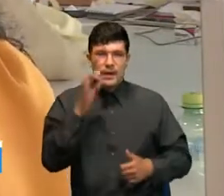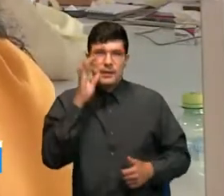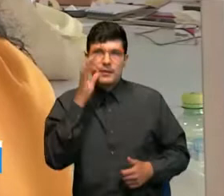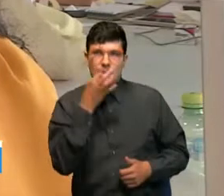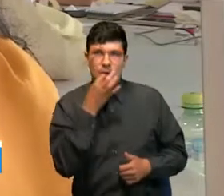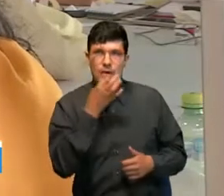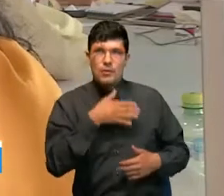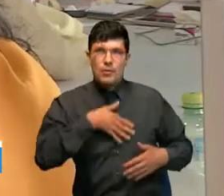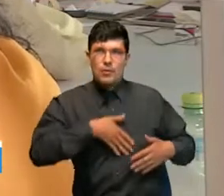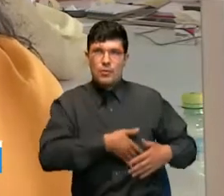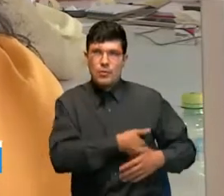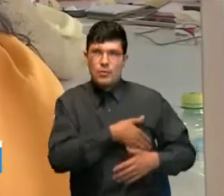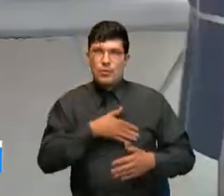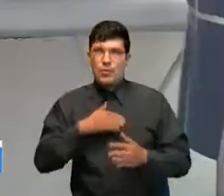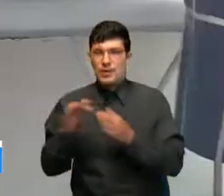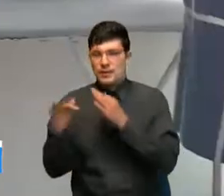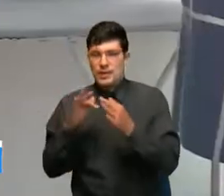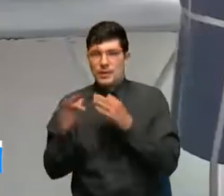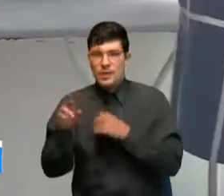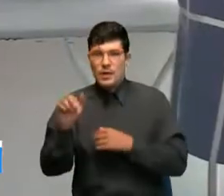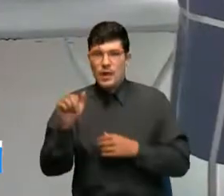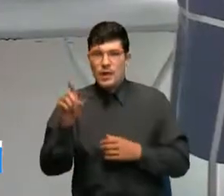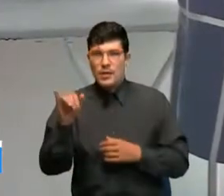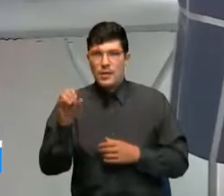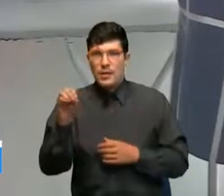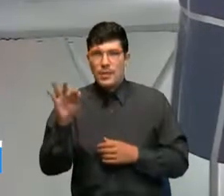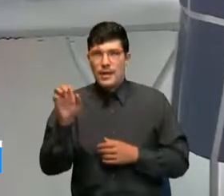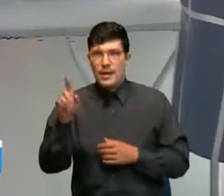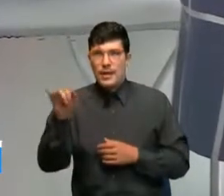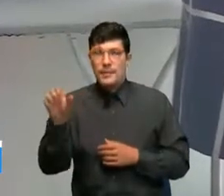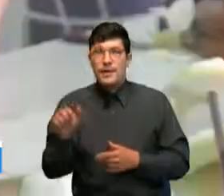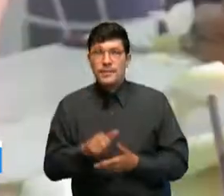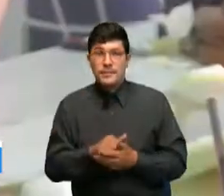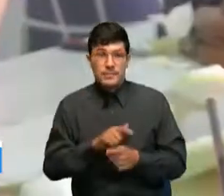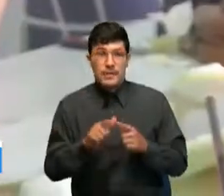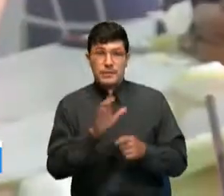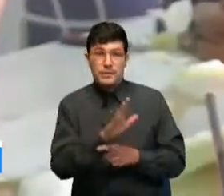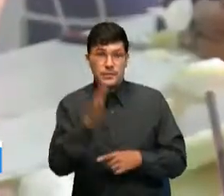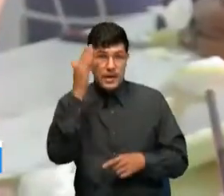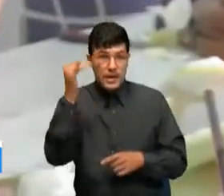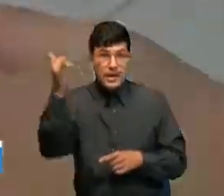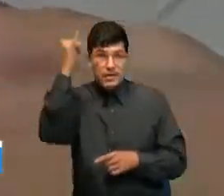pueda estarle causando el proceso de radioterapia. Un aporte social desde la academia que